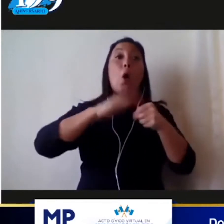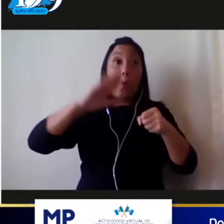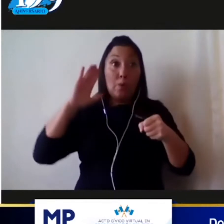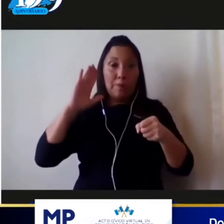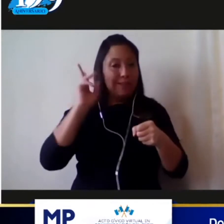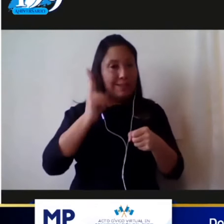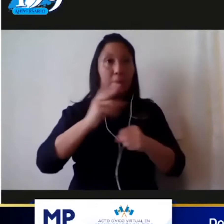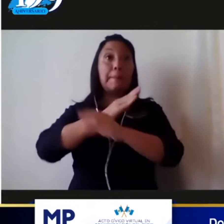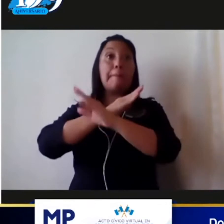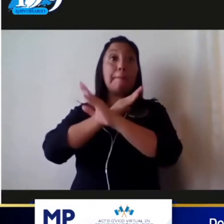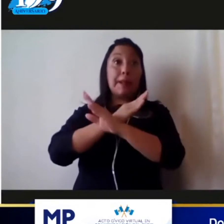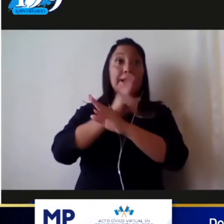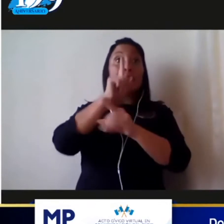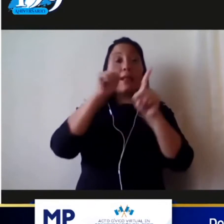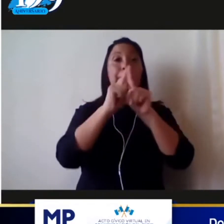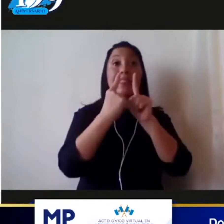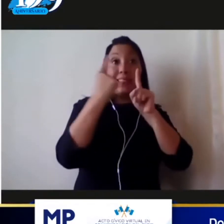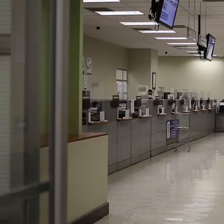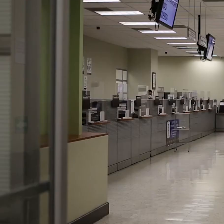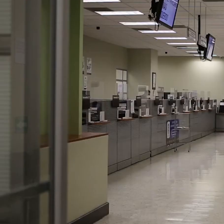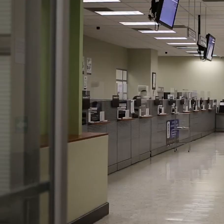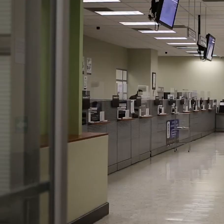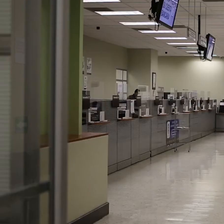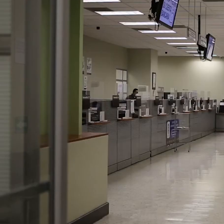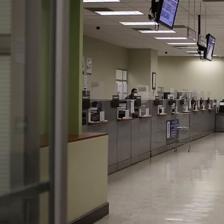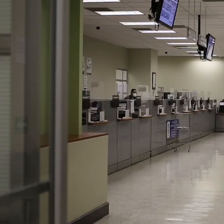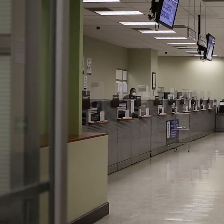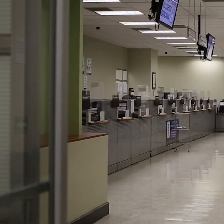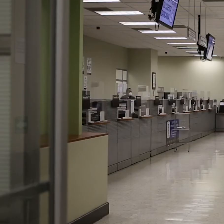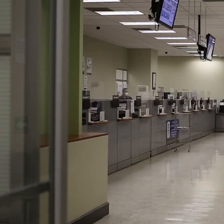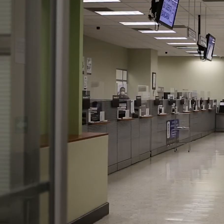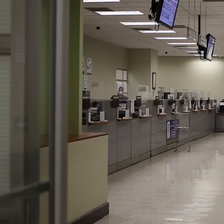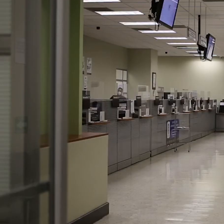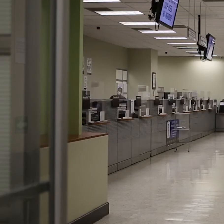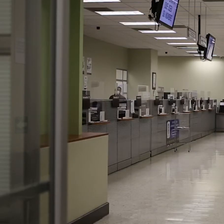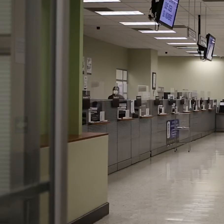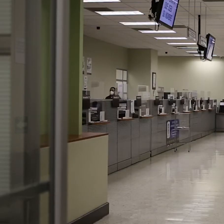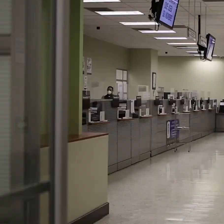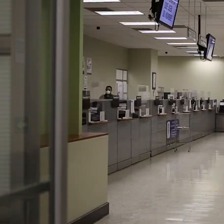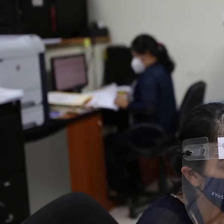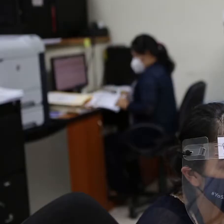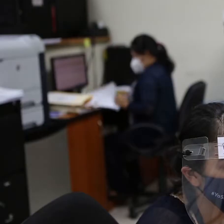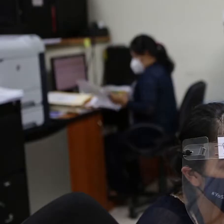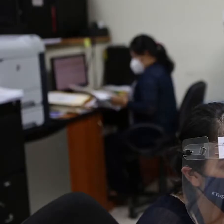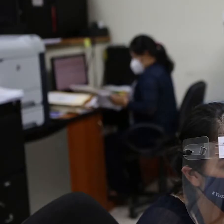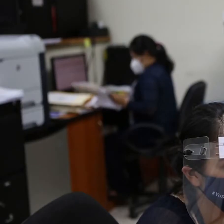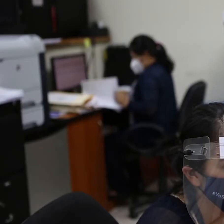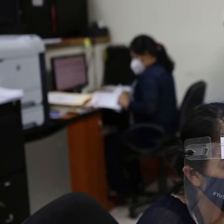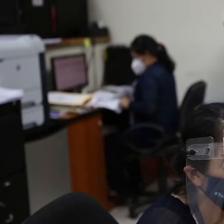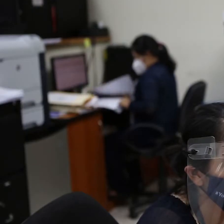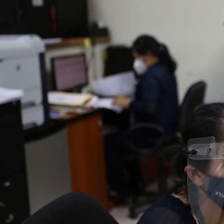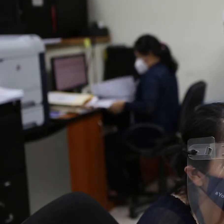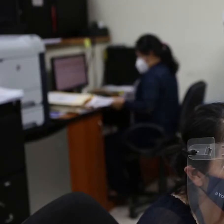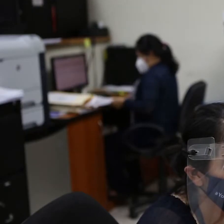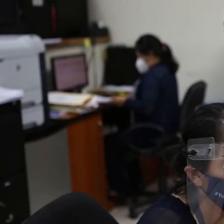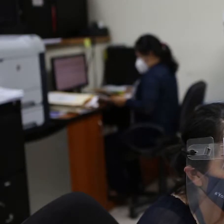de prevención y distanciamiento físico. La doctora Porras Argueta ratificó su compromiso de trabajar arduamente en la